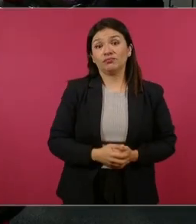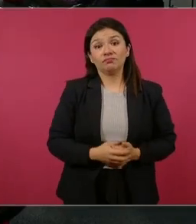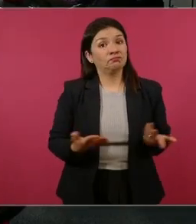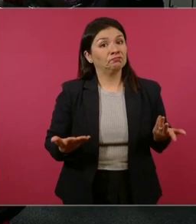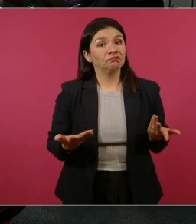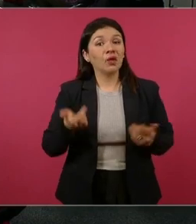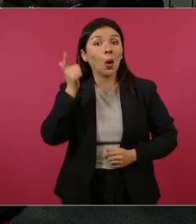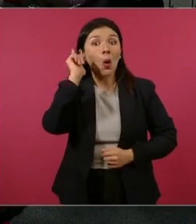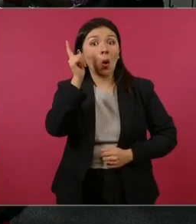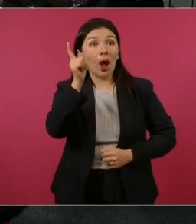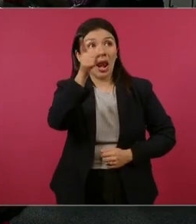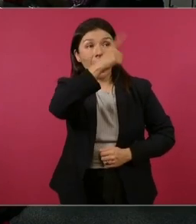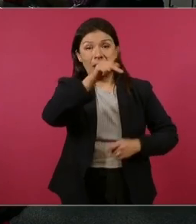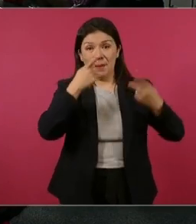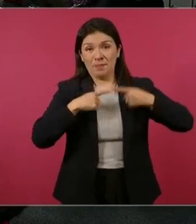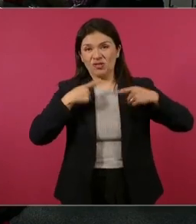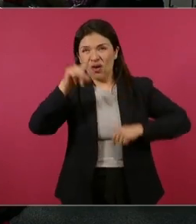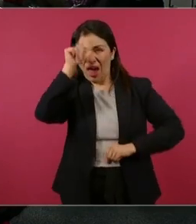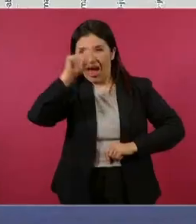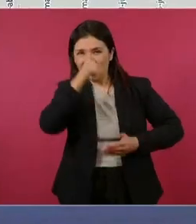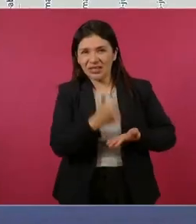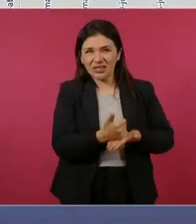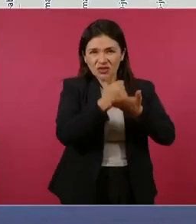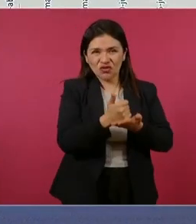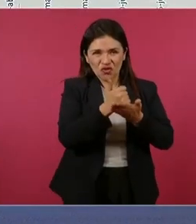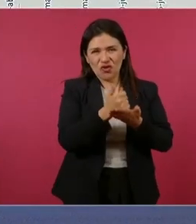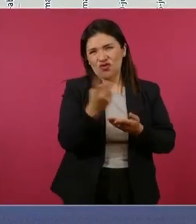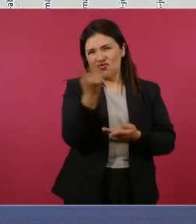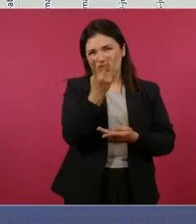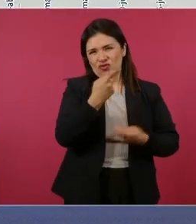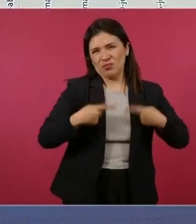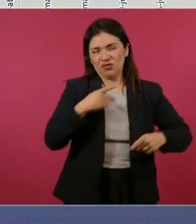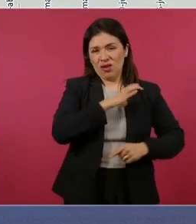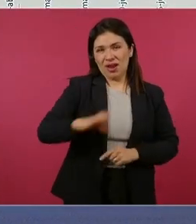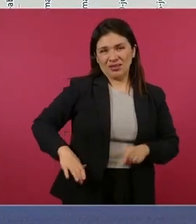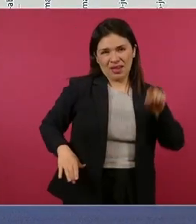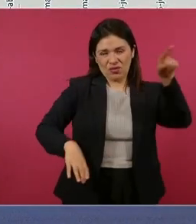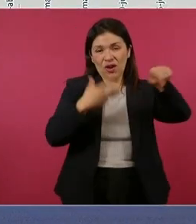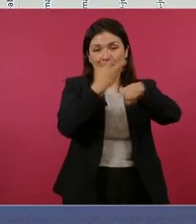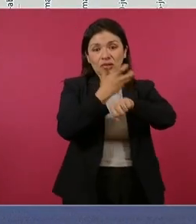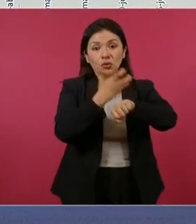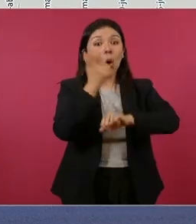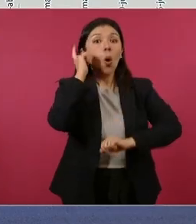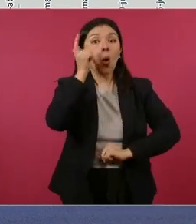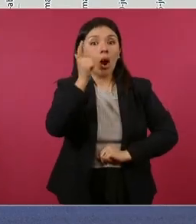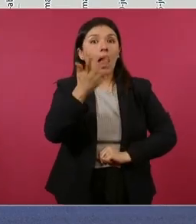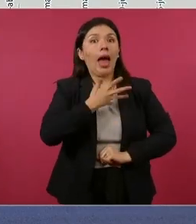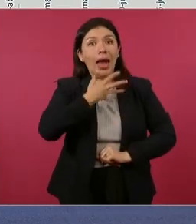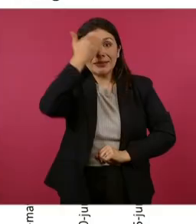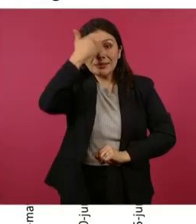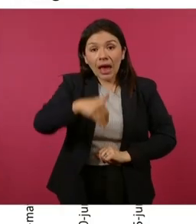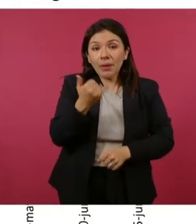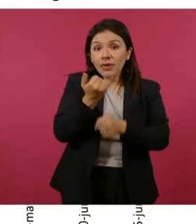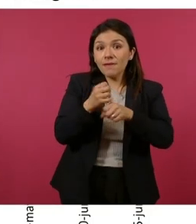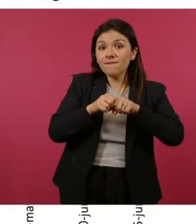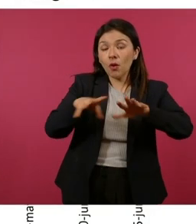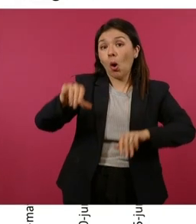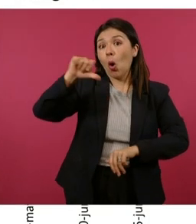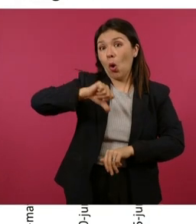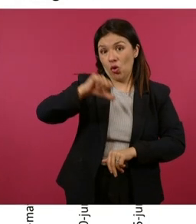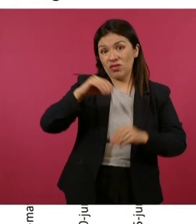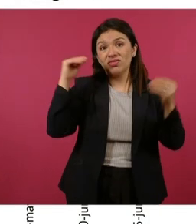Ojalá y los asesores de los dos candidatos tengan esta información hoy.